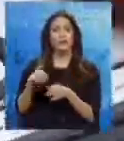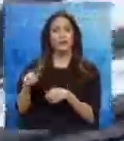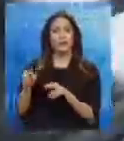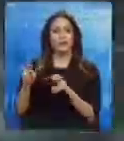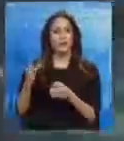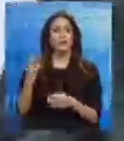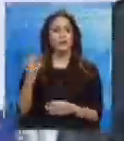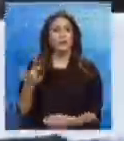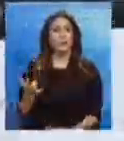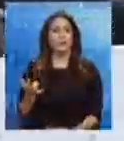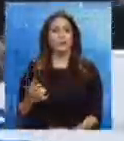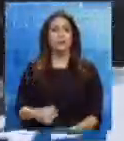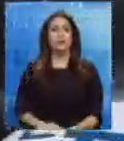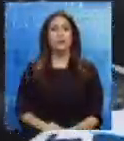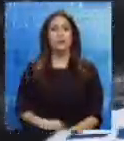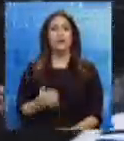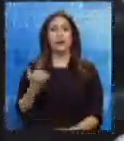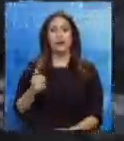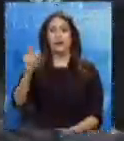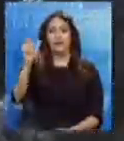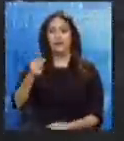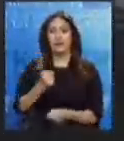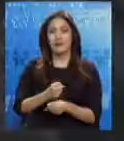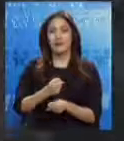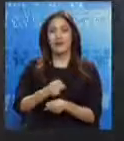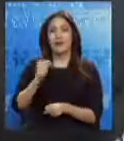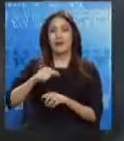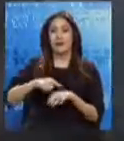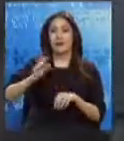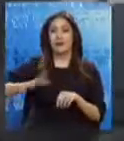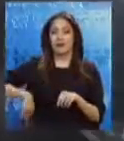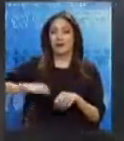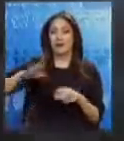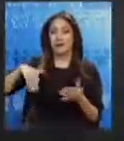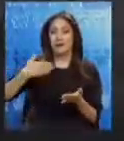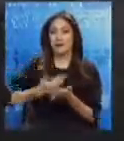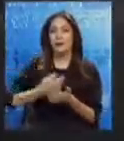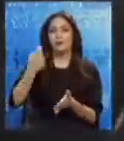Además, informó que el servidor público, que llegó tarde a la audiencia, fue sancionado.